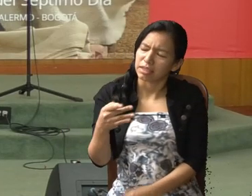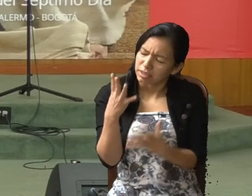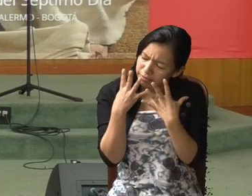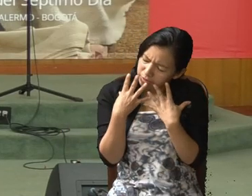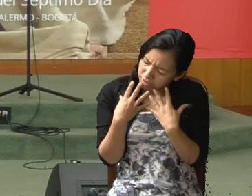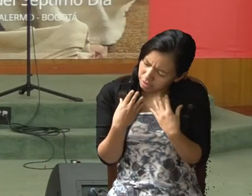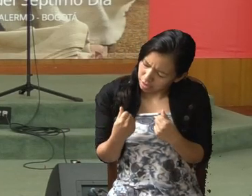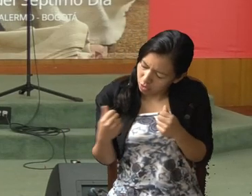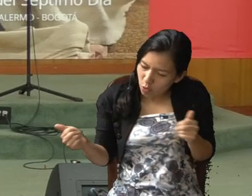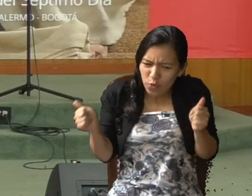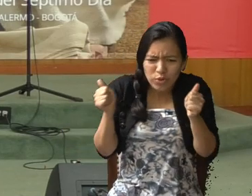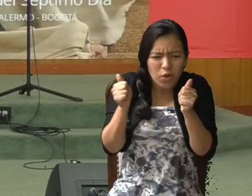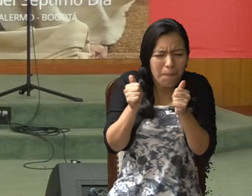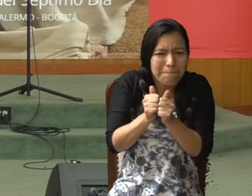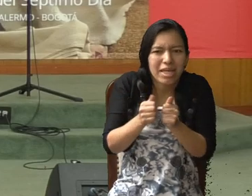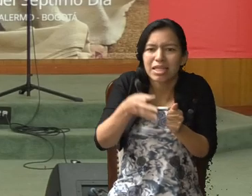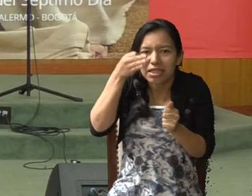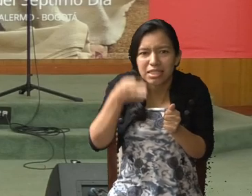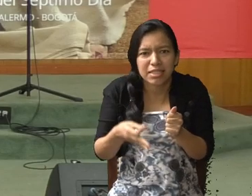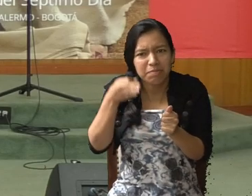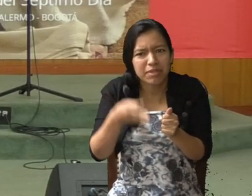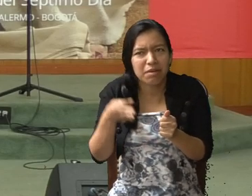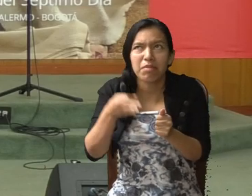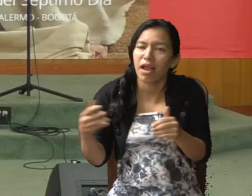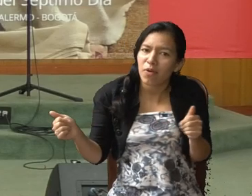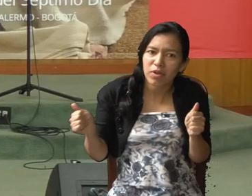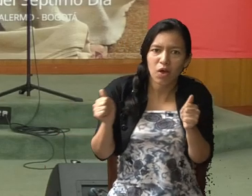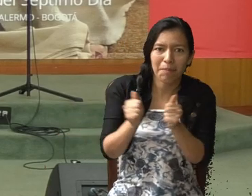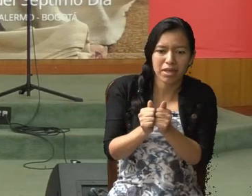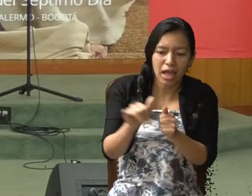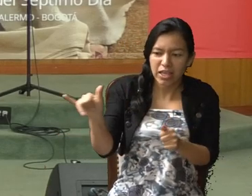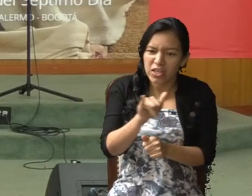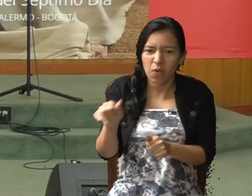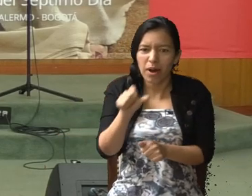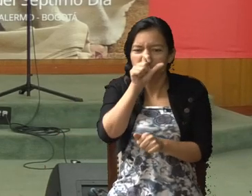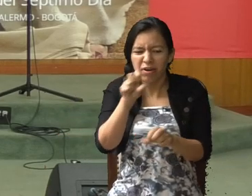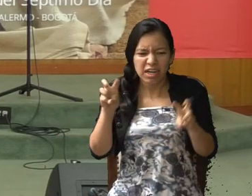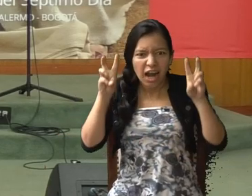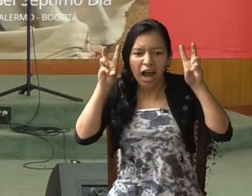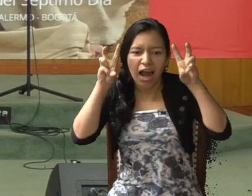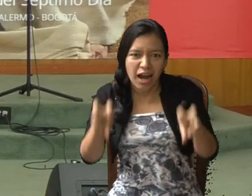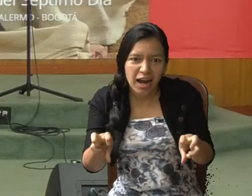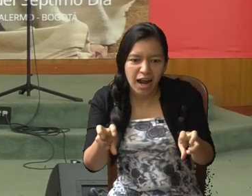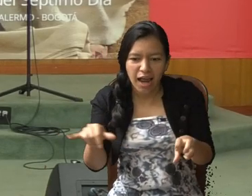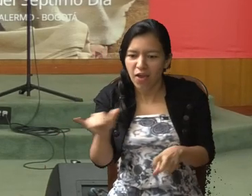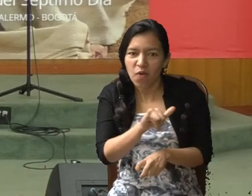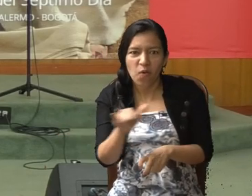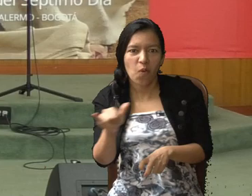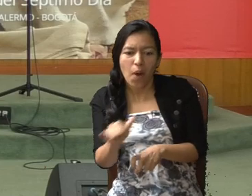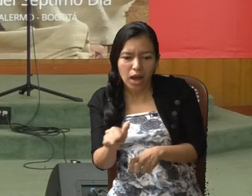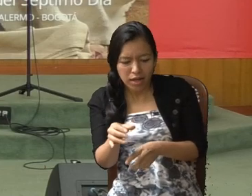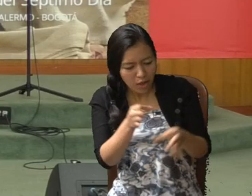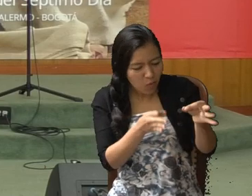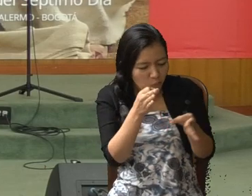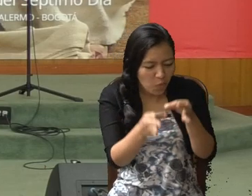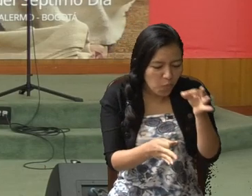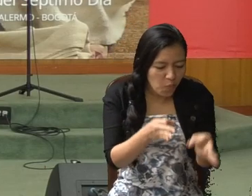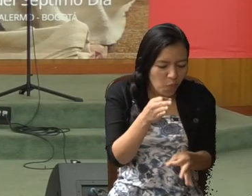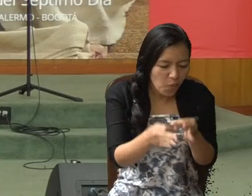está acompañando en todo momento? Y como hace el águila de cuidar sus polluelos, como dice el